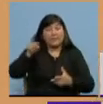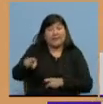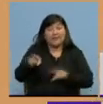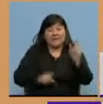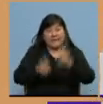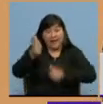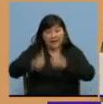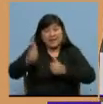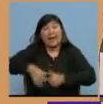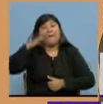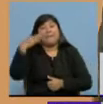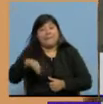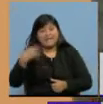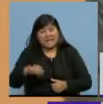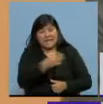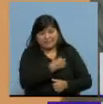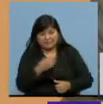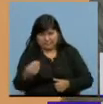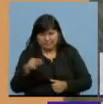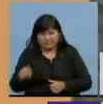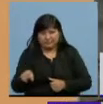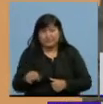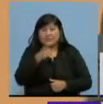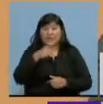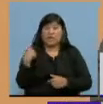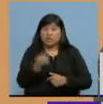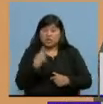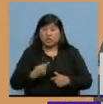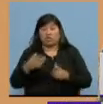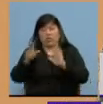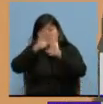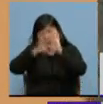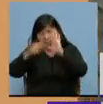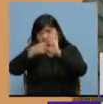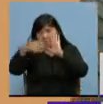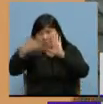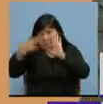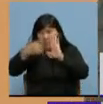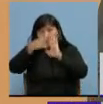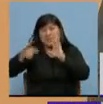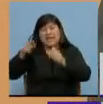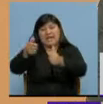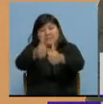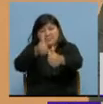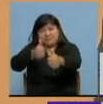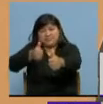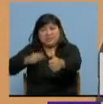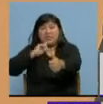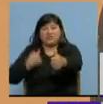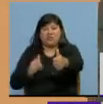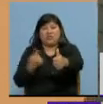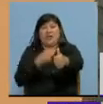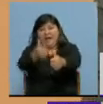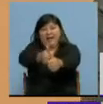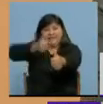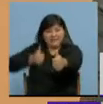cuestión de que estamos bien en el campeonato vamos a estar largando atrás esta carrera, es una carrera con reabastecimiento de combustible y demás,